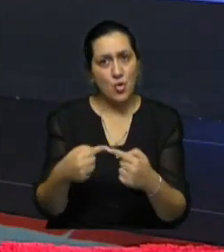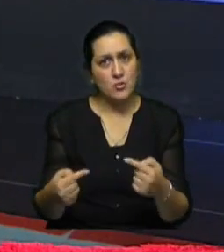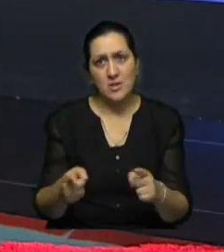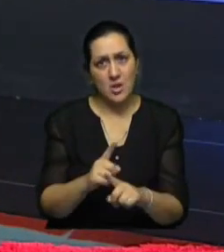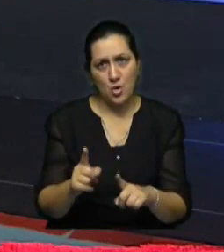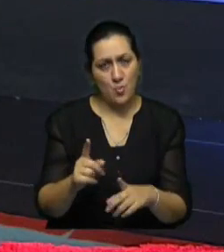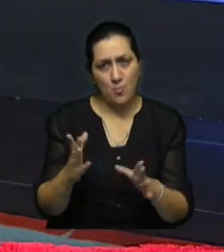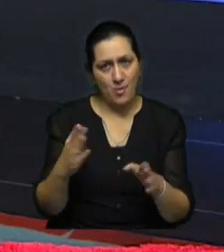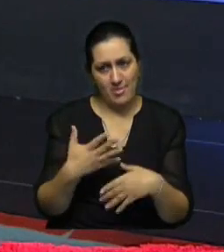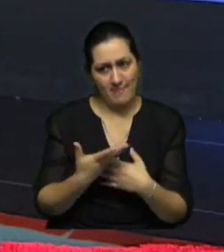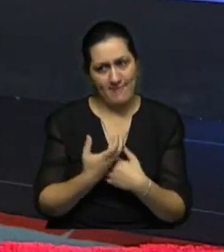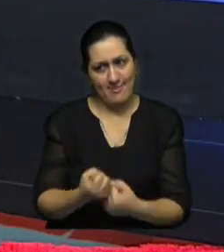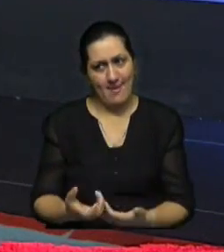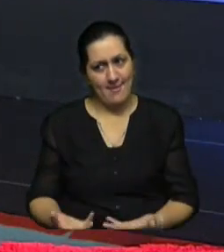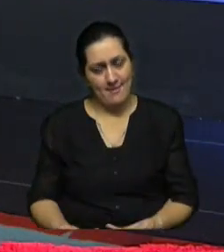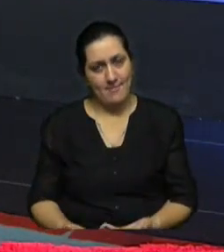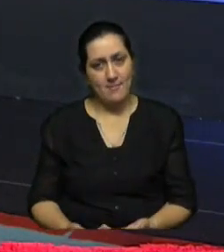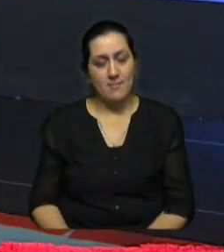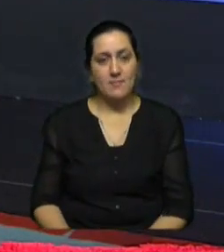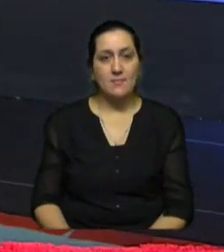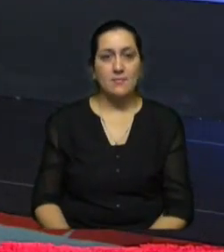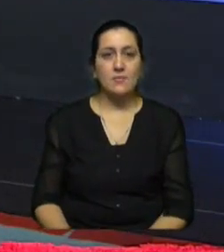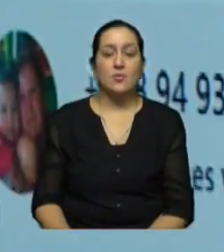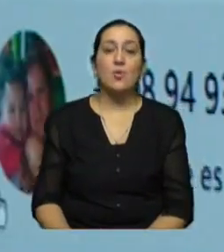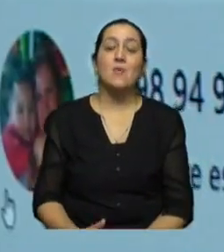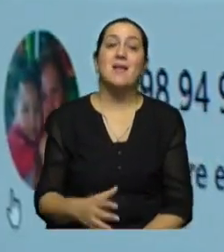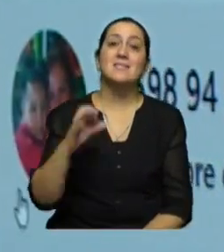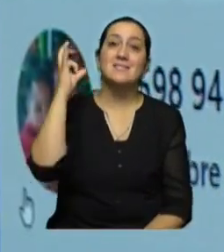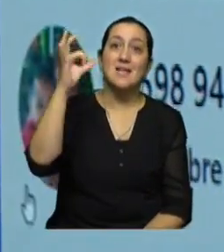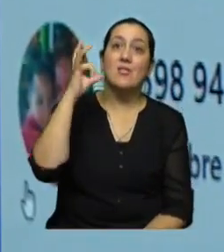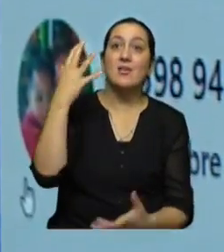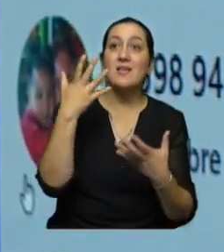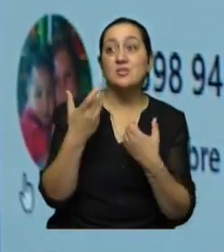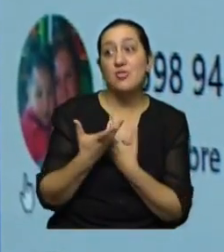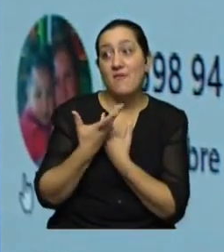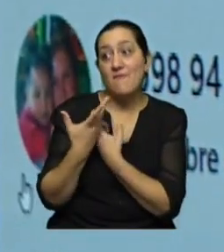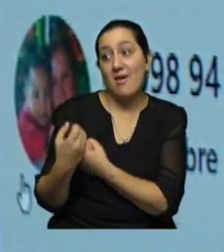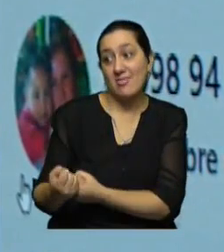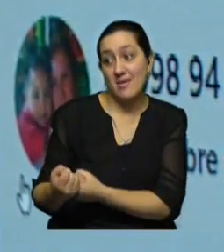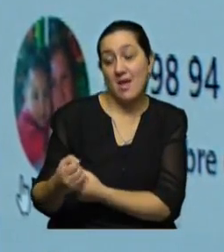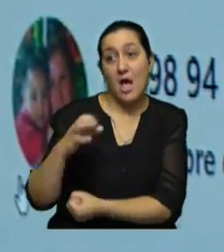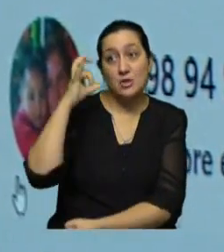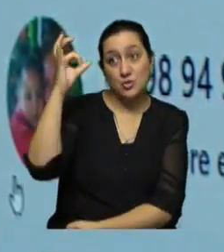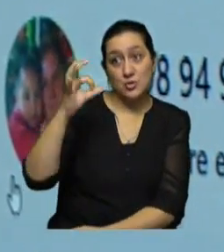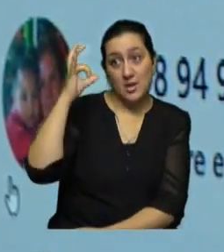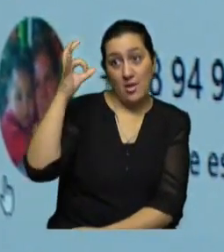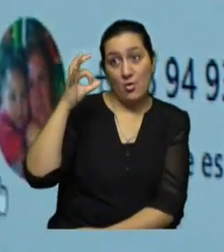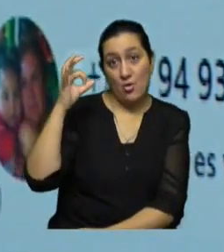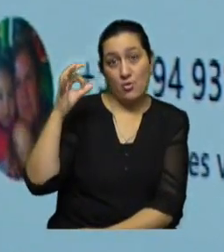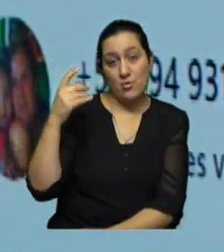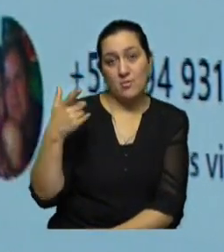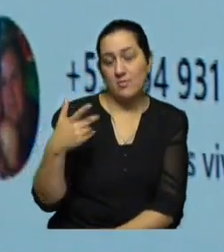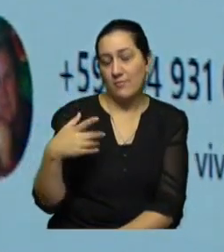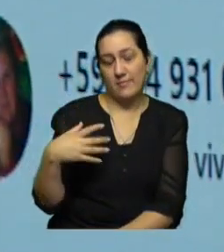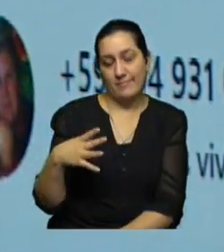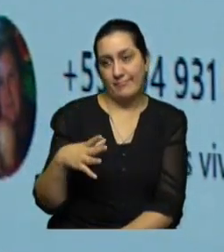indefendible. Totalmente de acuerdo. Como la señora senadora que quiso defender a su compañero senador en las redes sociales y cometió la